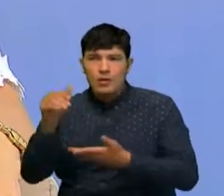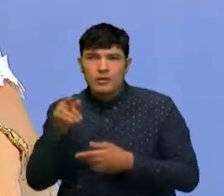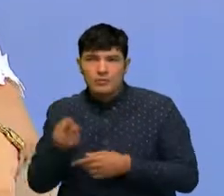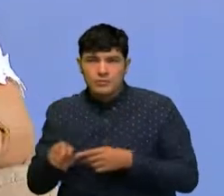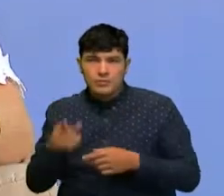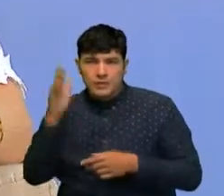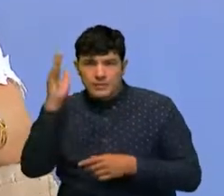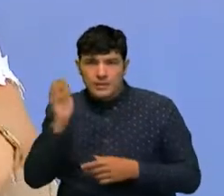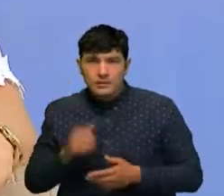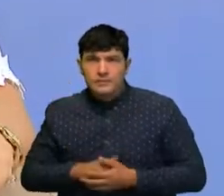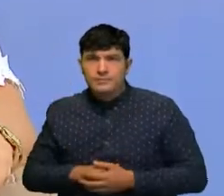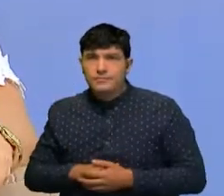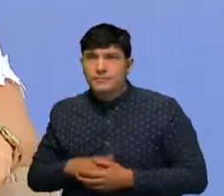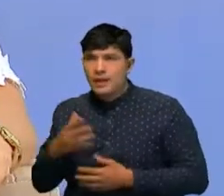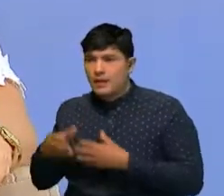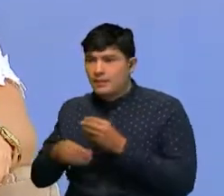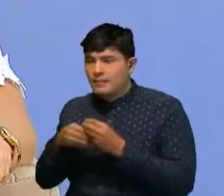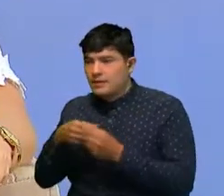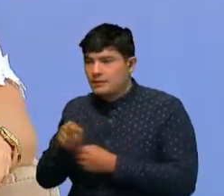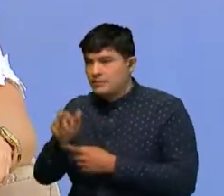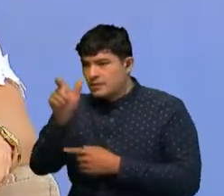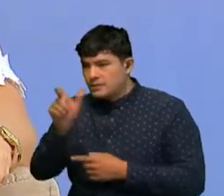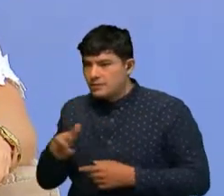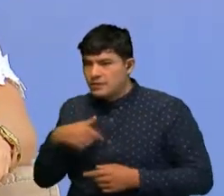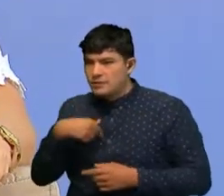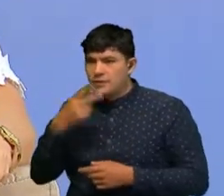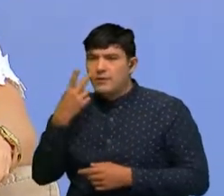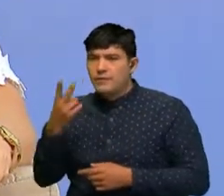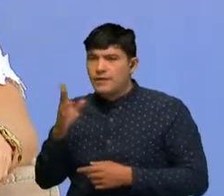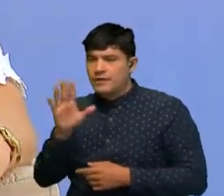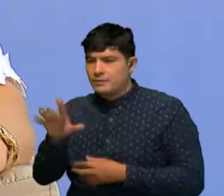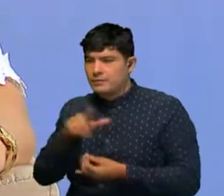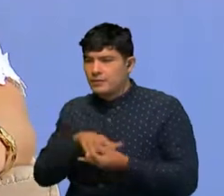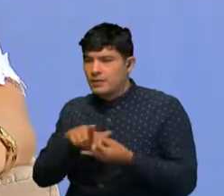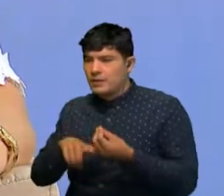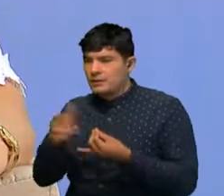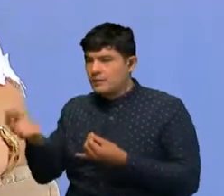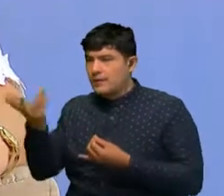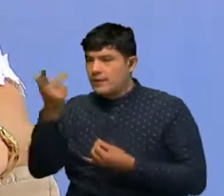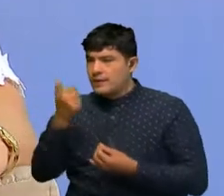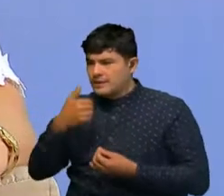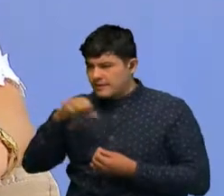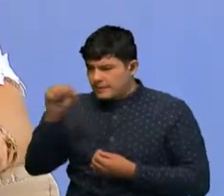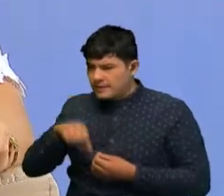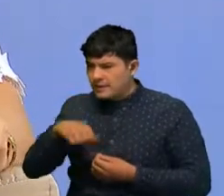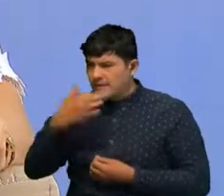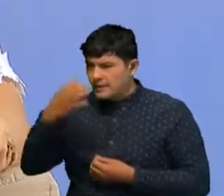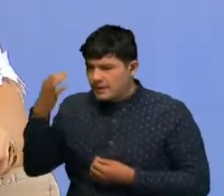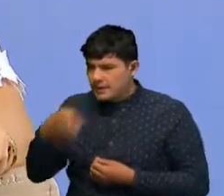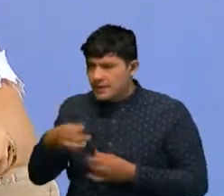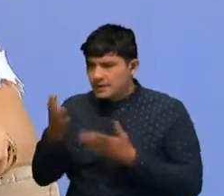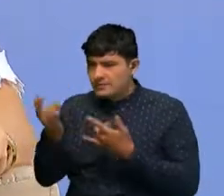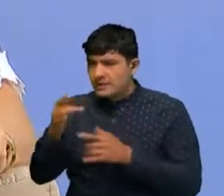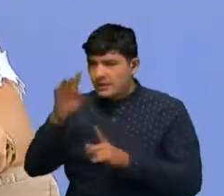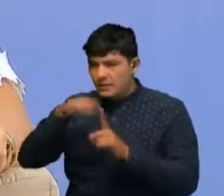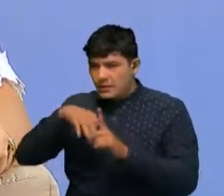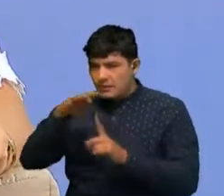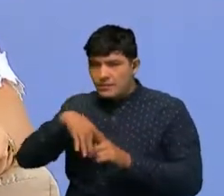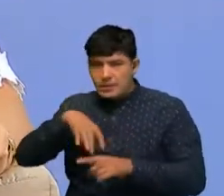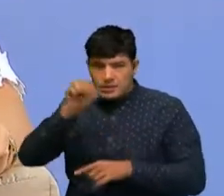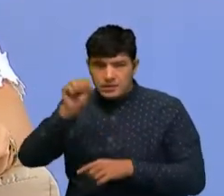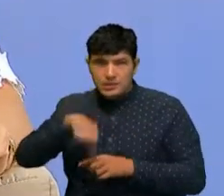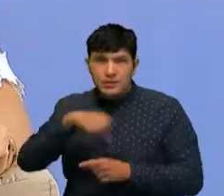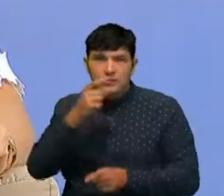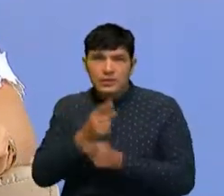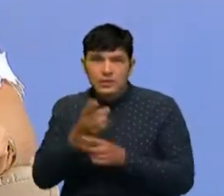pensional. La televidente aquí, en lo que yo veo en este caso, que me está diciendo que si es cierto que tiene que esperar 4 meses, si es cierto,